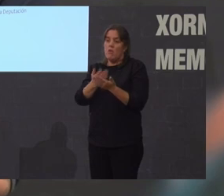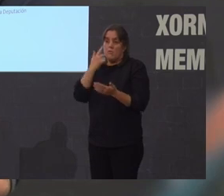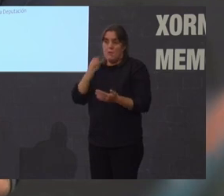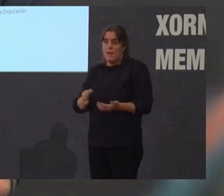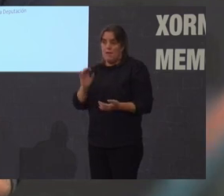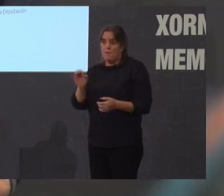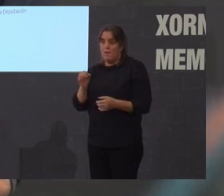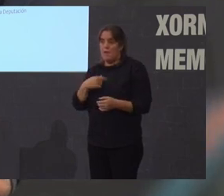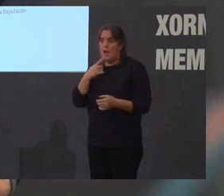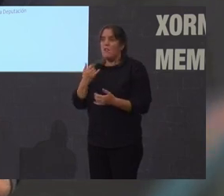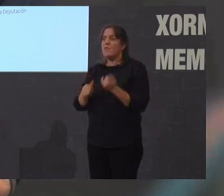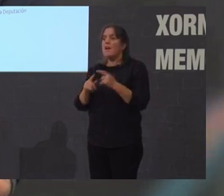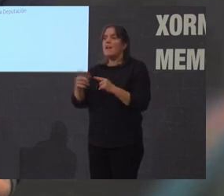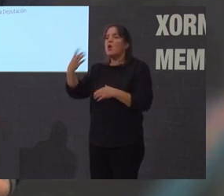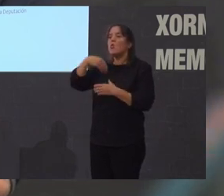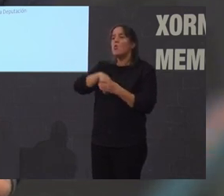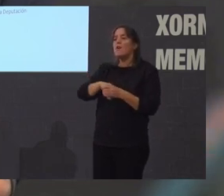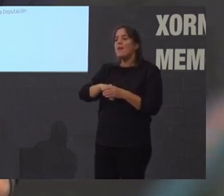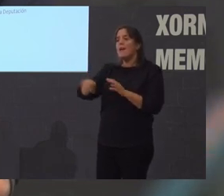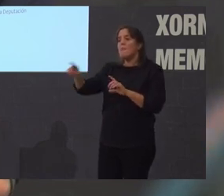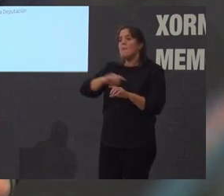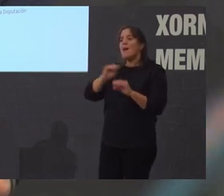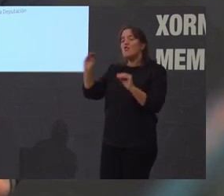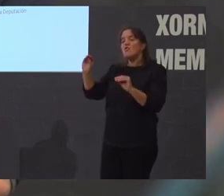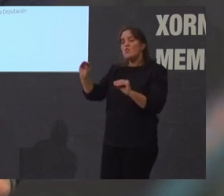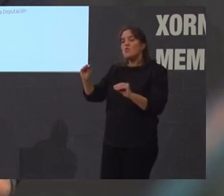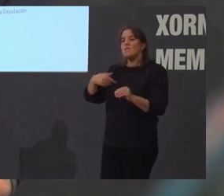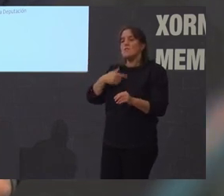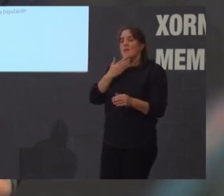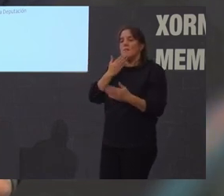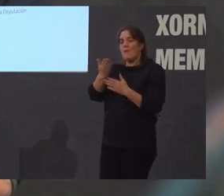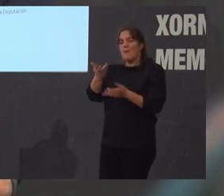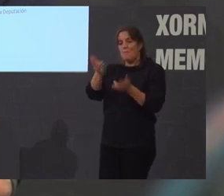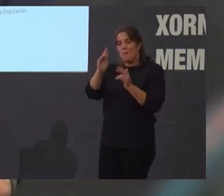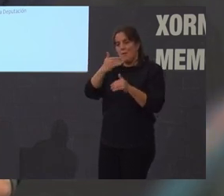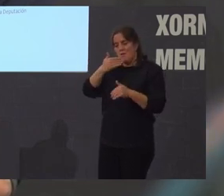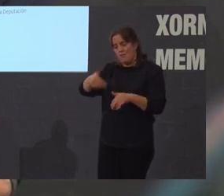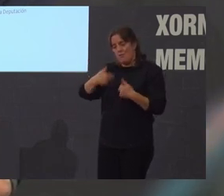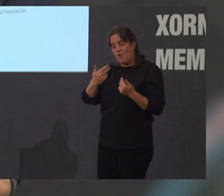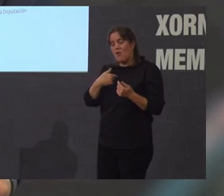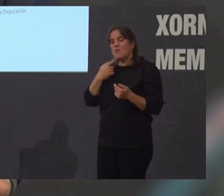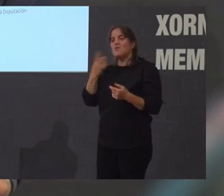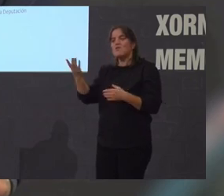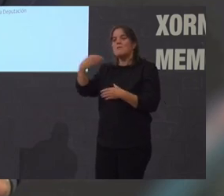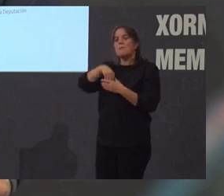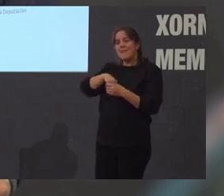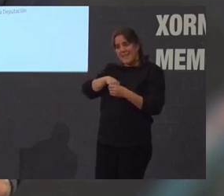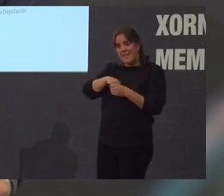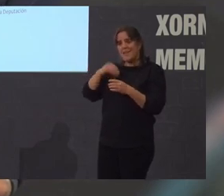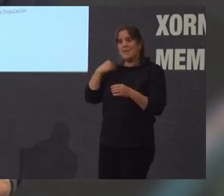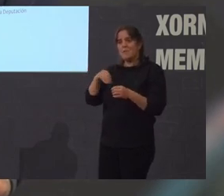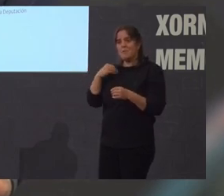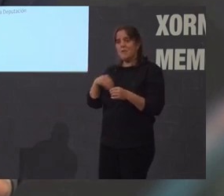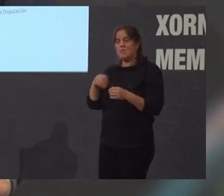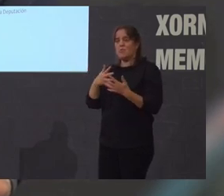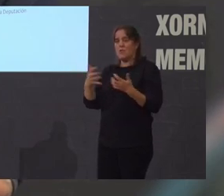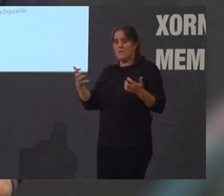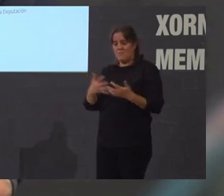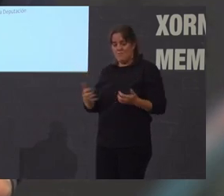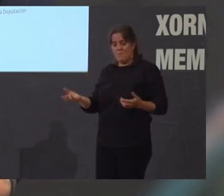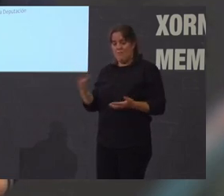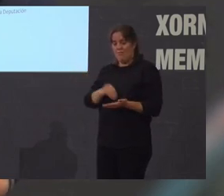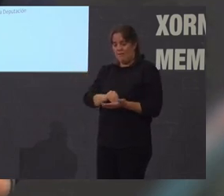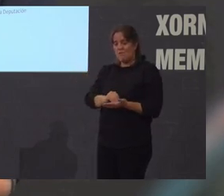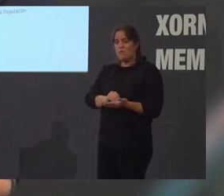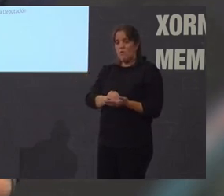con permiso, incluir el correo electrónico que ella mandó al director de Más Vale Tarde, tal y cual está redactado, lo incluí para que se